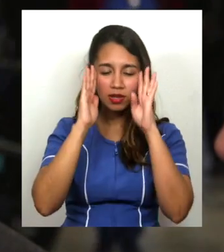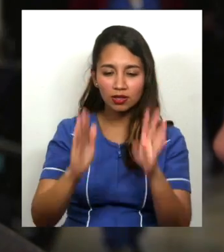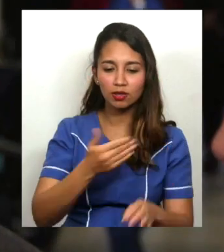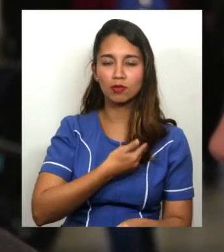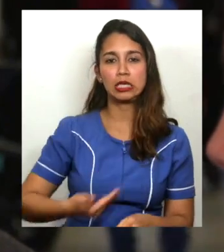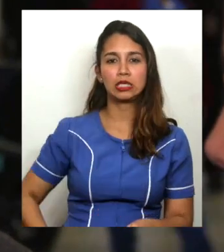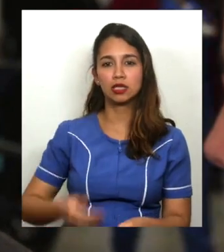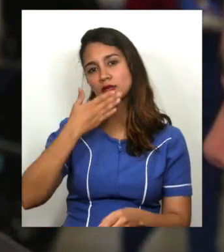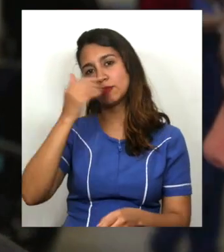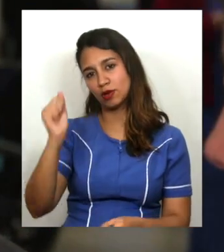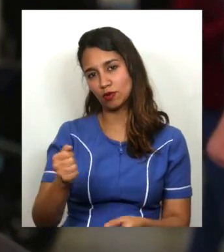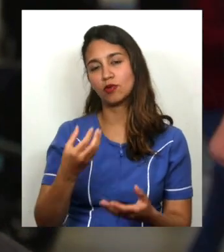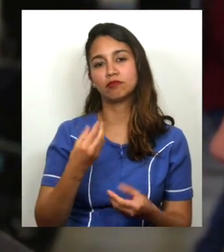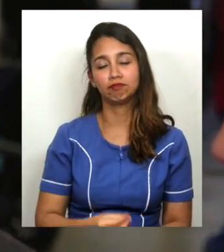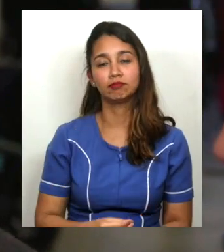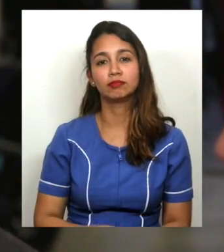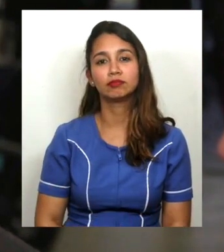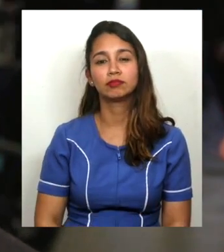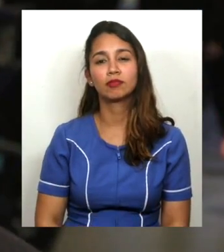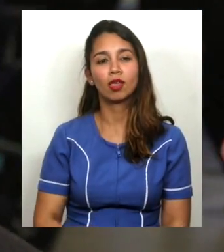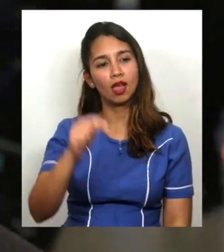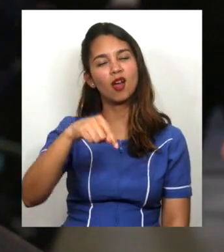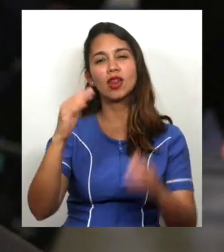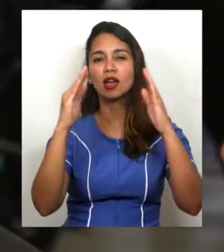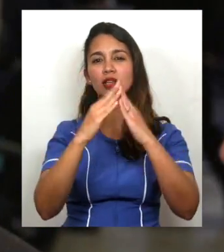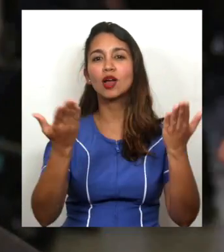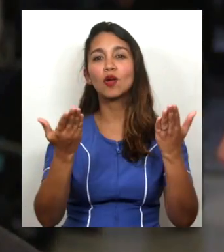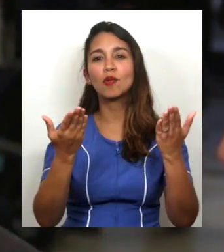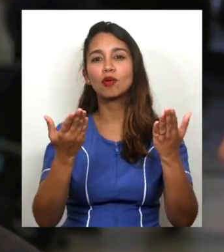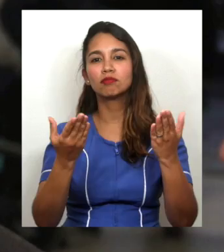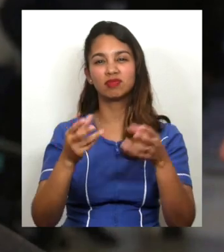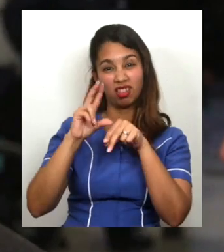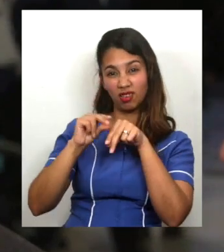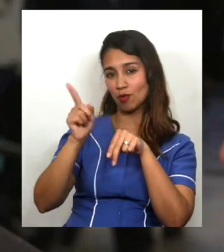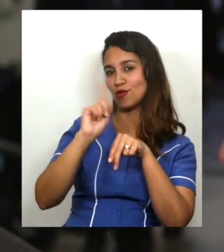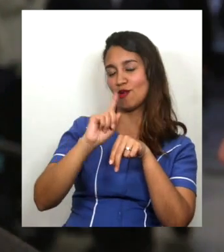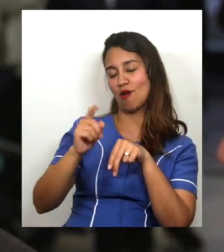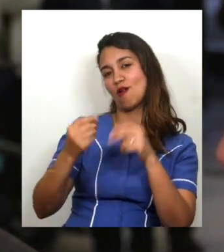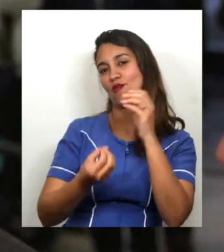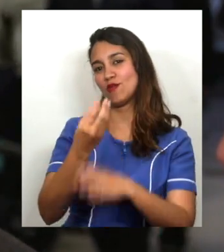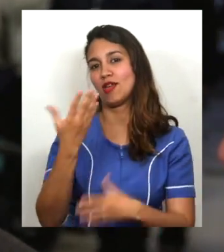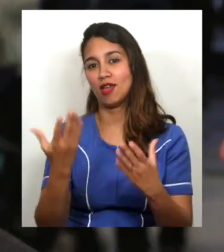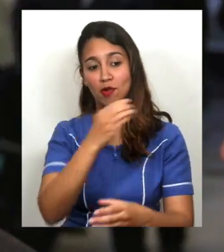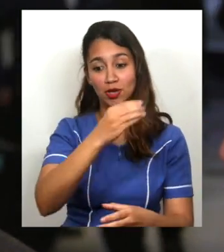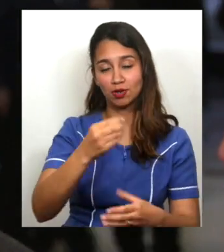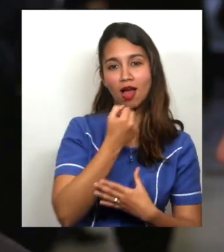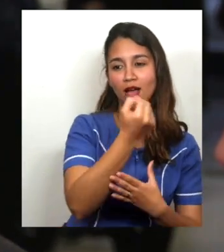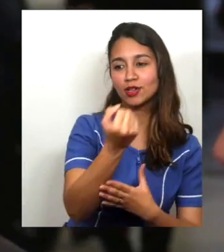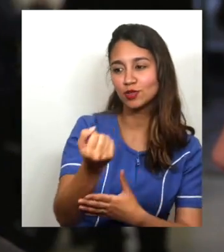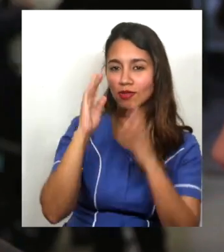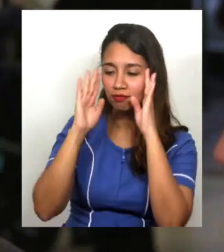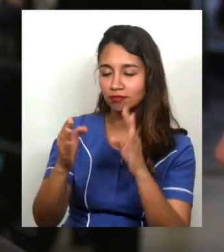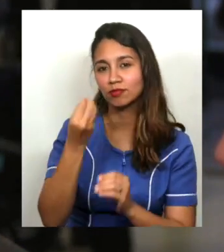OSECOF, CEFANSAR. Y da cuenta de la preocupación del Ministerio y de la Presidenta Bachelet de mejorar las condiciones de vida de la gente. Así que esta es una estructura moderna, con